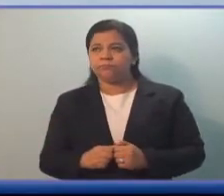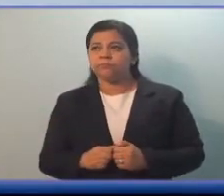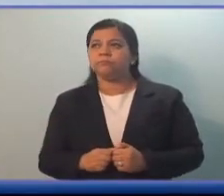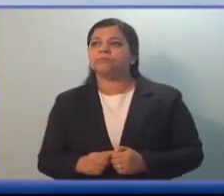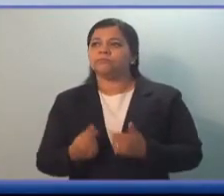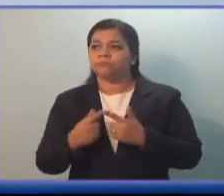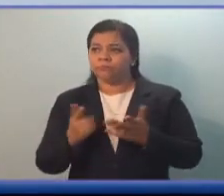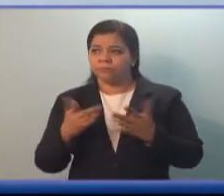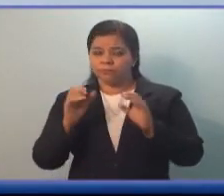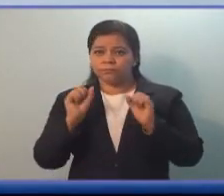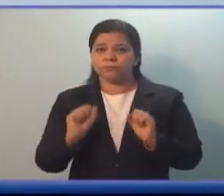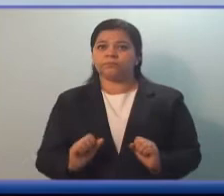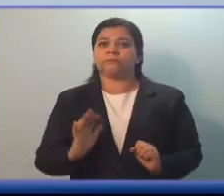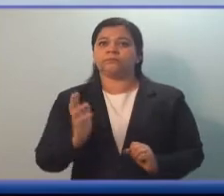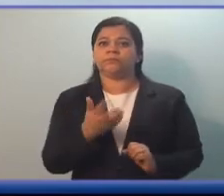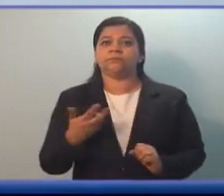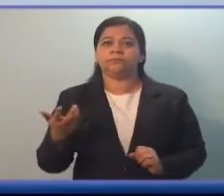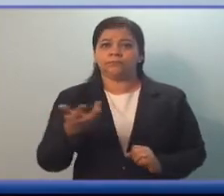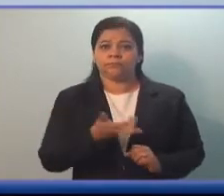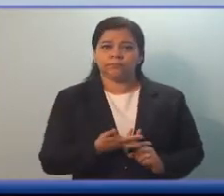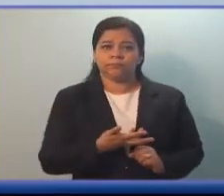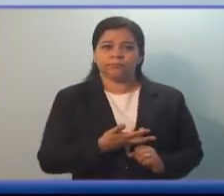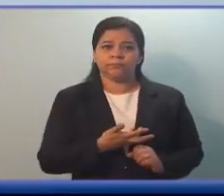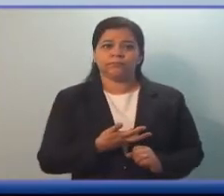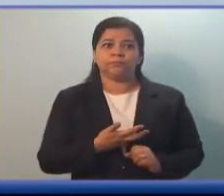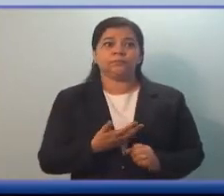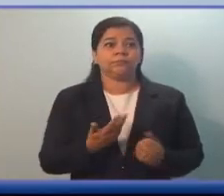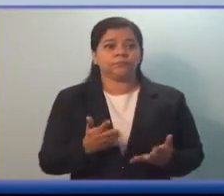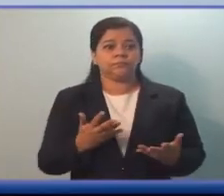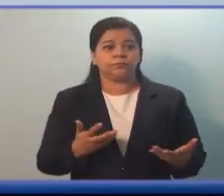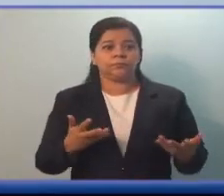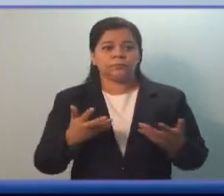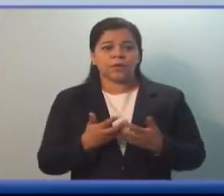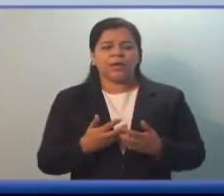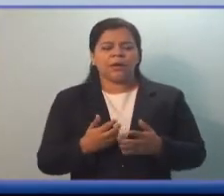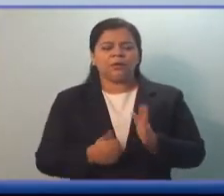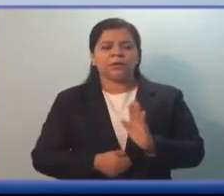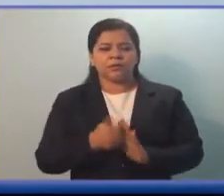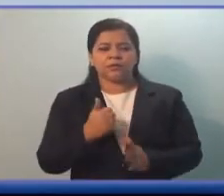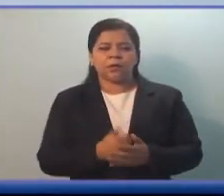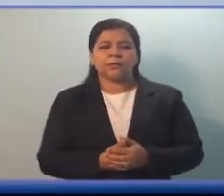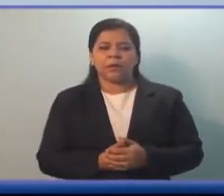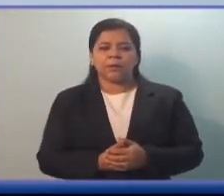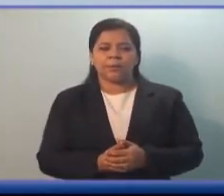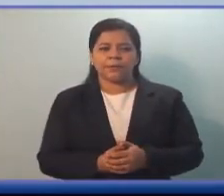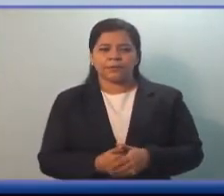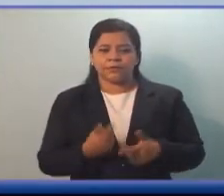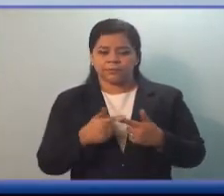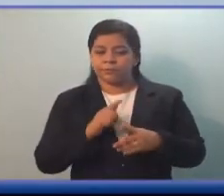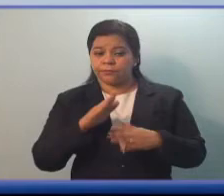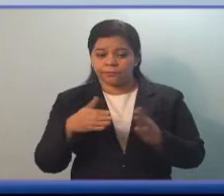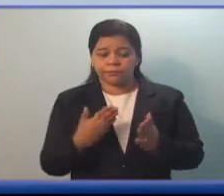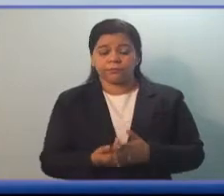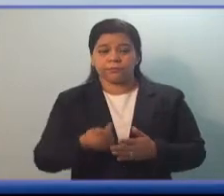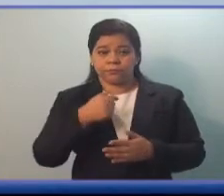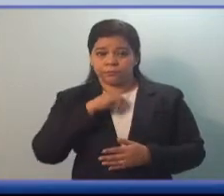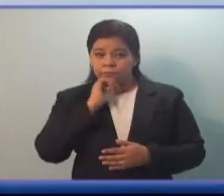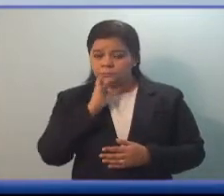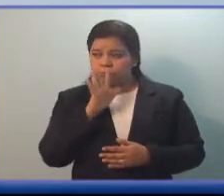para poder incluso contribuir precisamente a esa prontitud de la justicia que yo señalo.